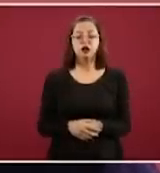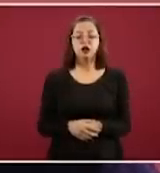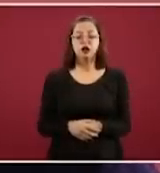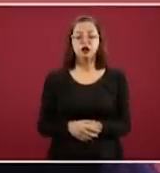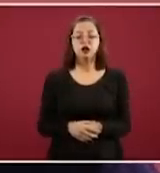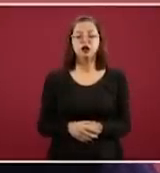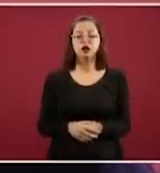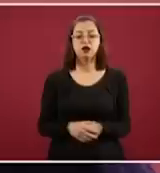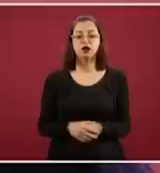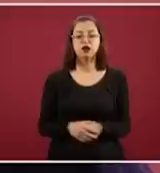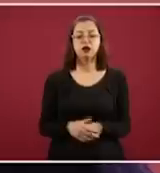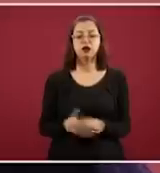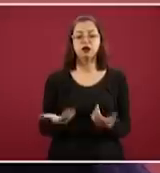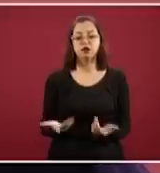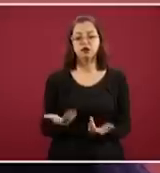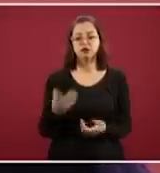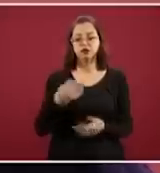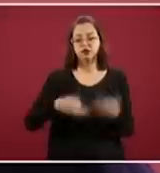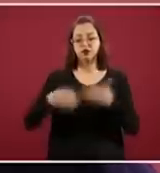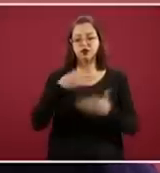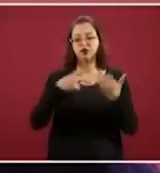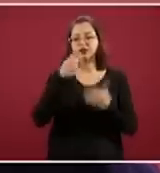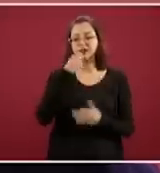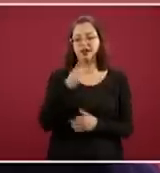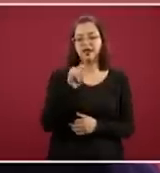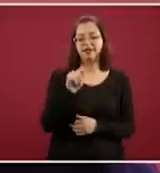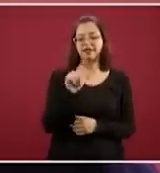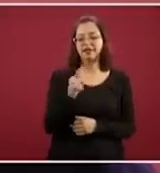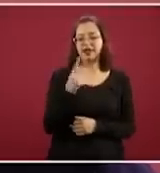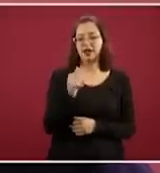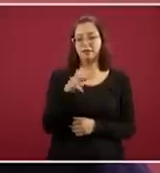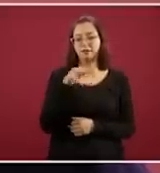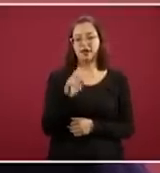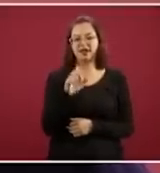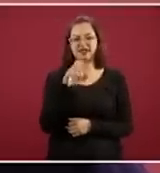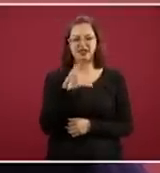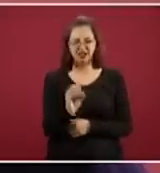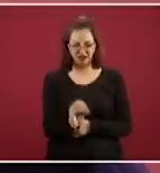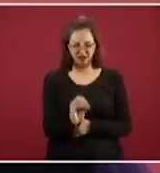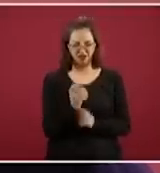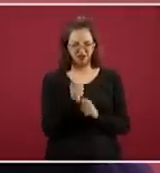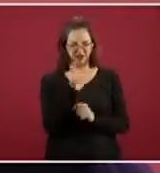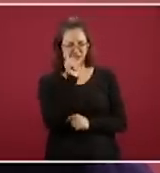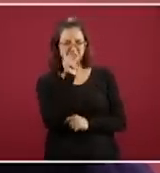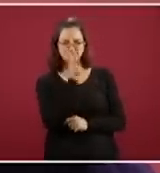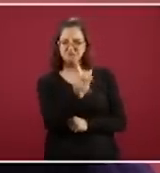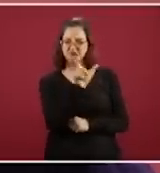Aunque todos nos dicen tlapaneco, pero eso es insulto,